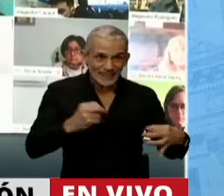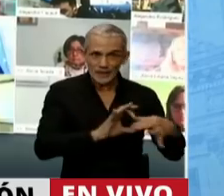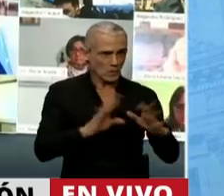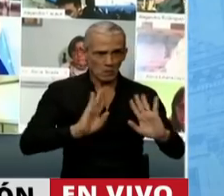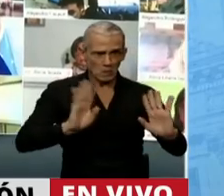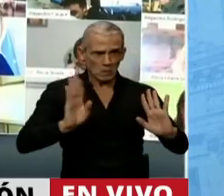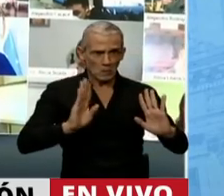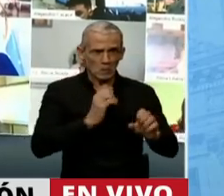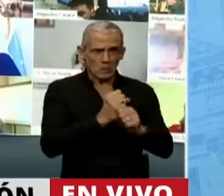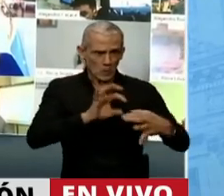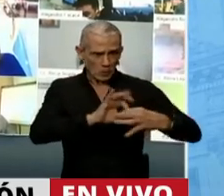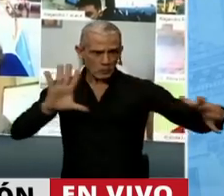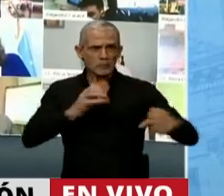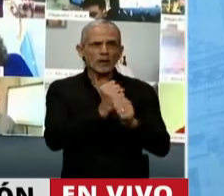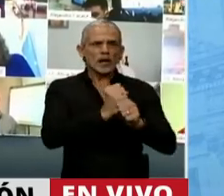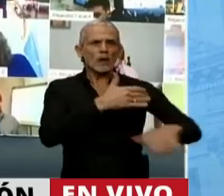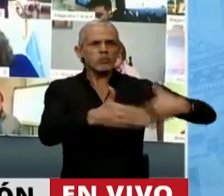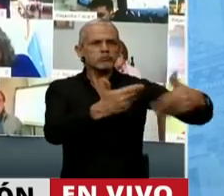bien y dignamente su tarea y su trabajo.